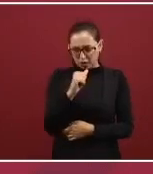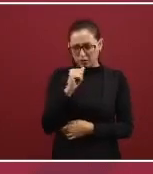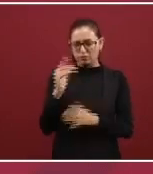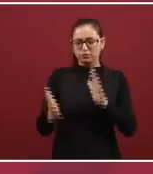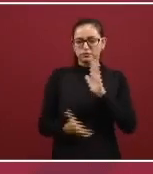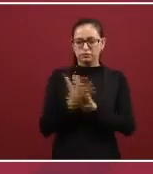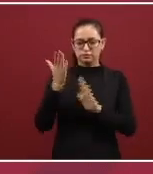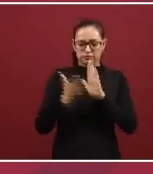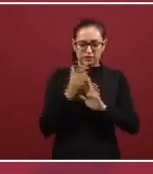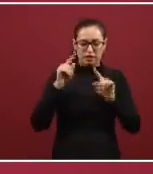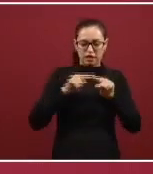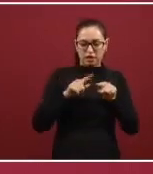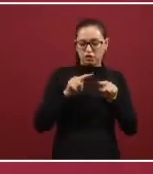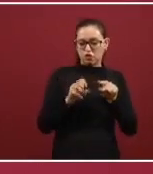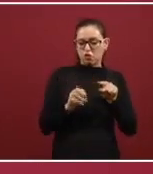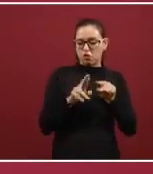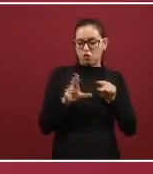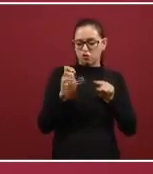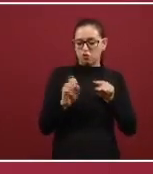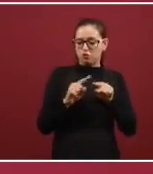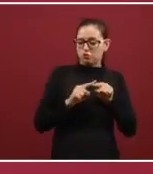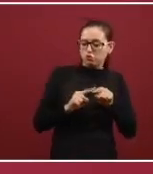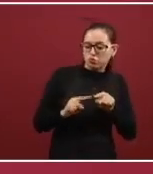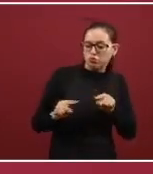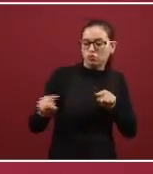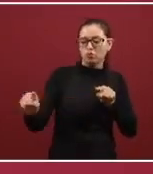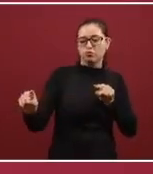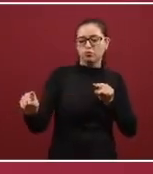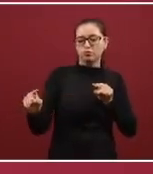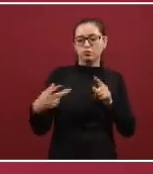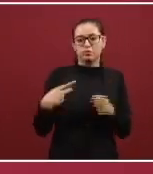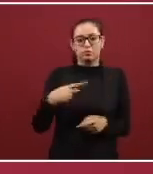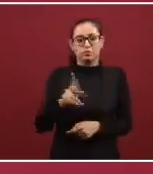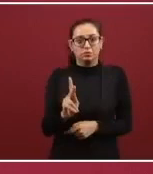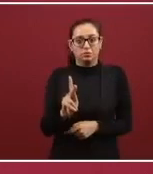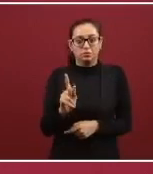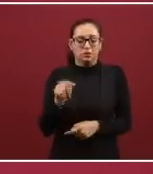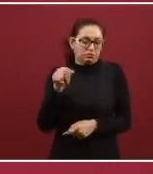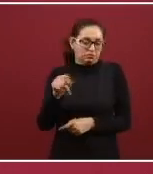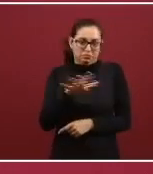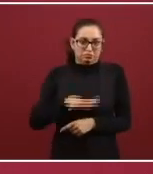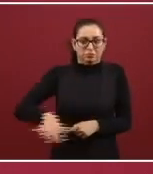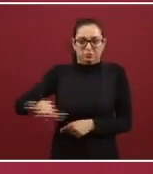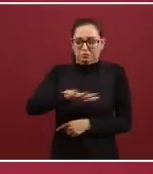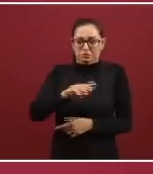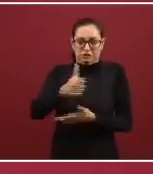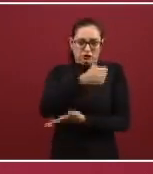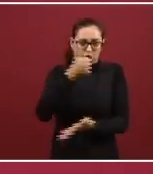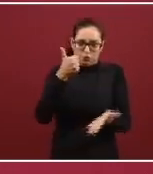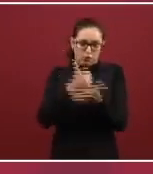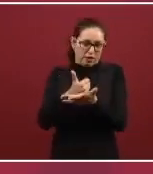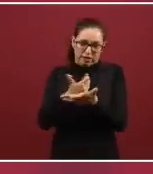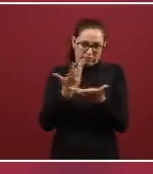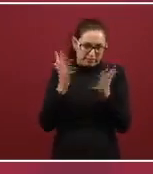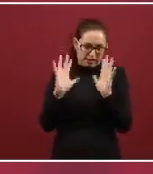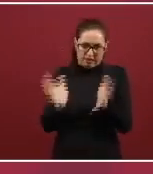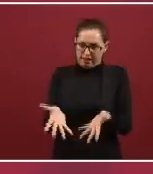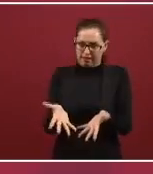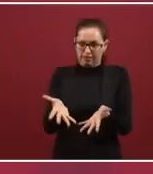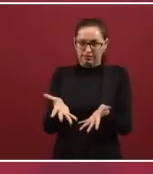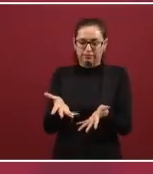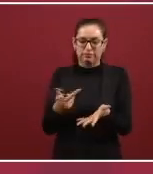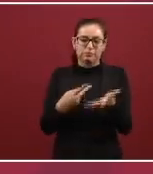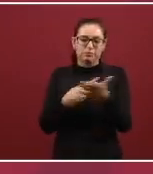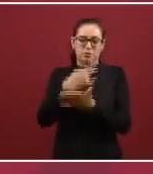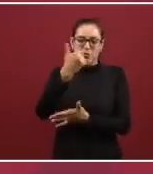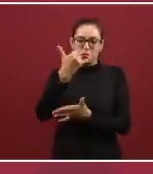de Torreón, pero como es una zona conurbada, integrada completamente, el